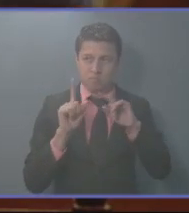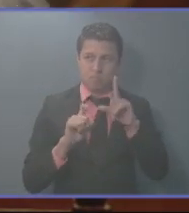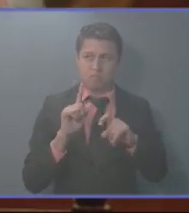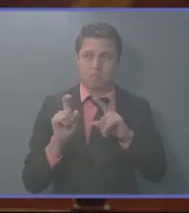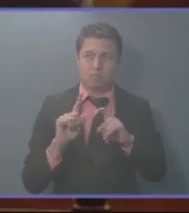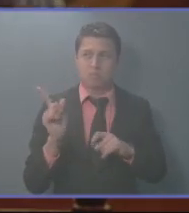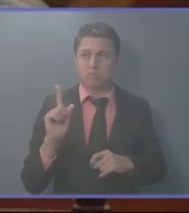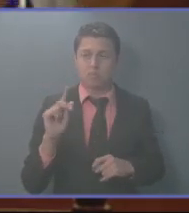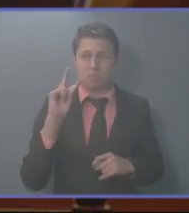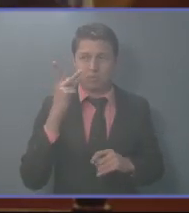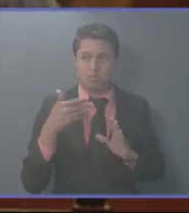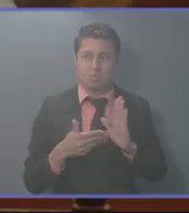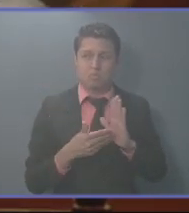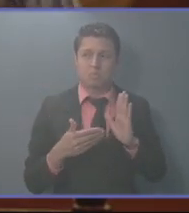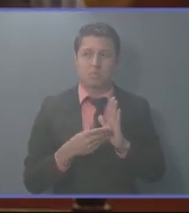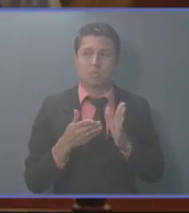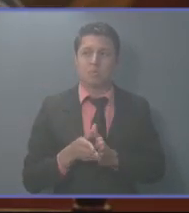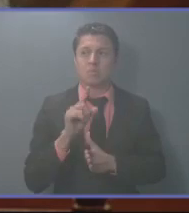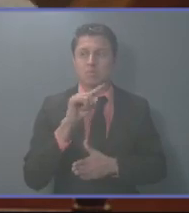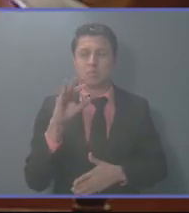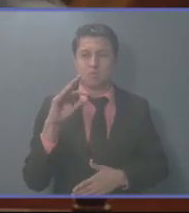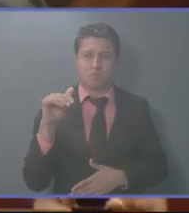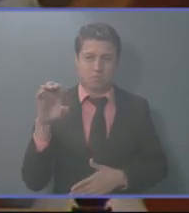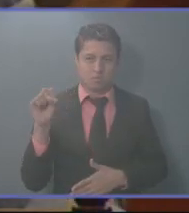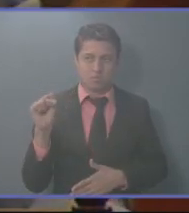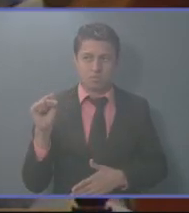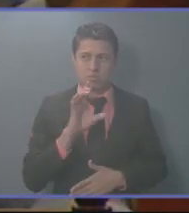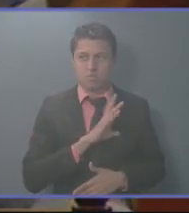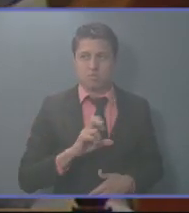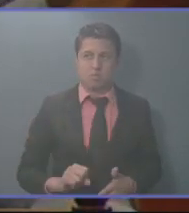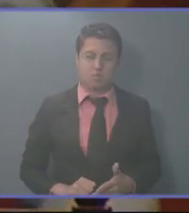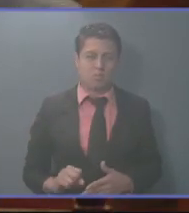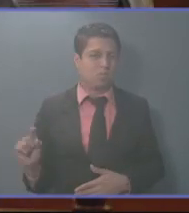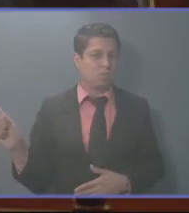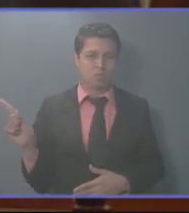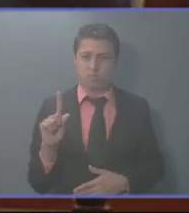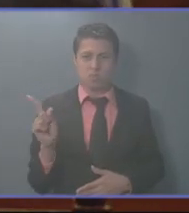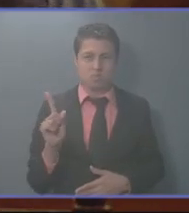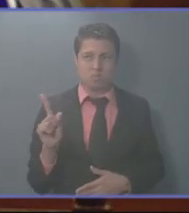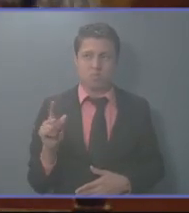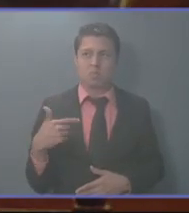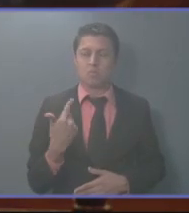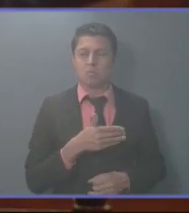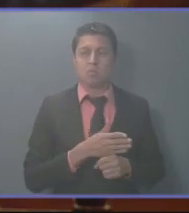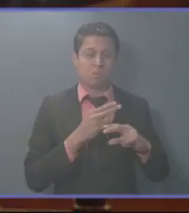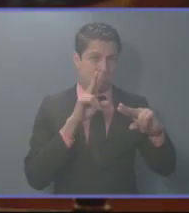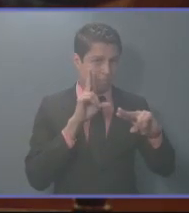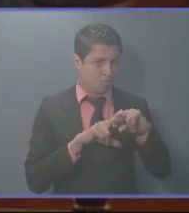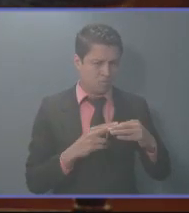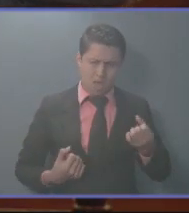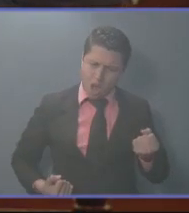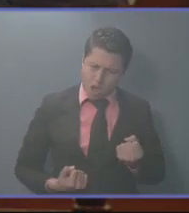no es a las Fuerzas Armadas salvadoreñas, que nuestro partido